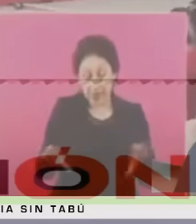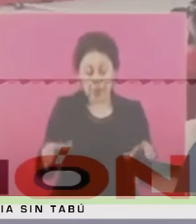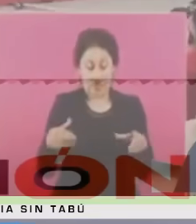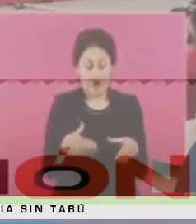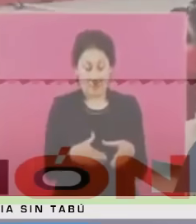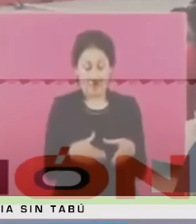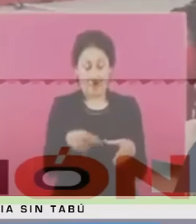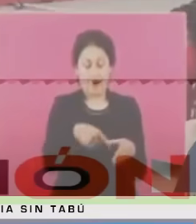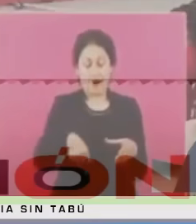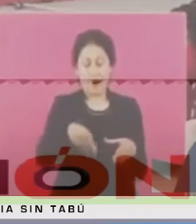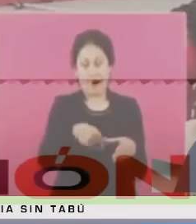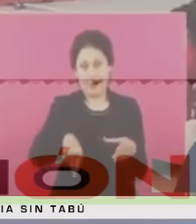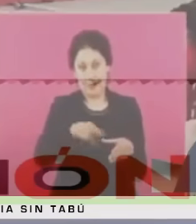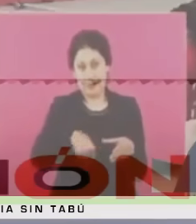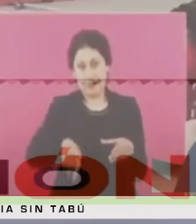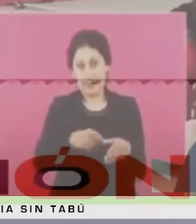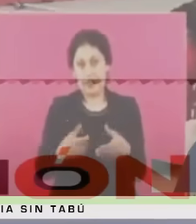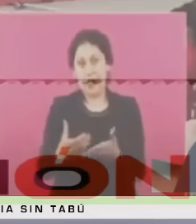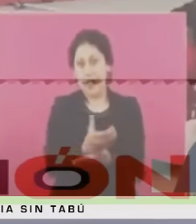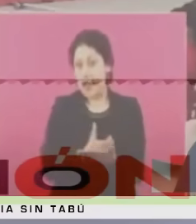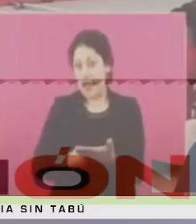enemigos, habla de sus adversarios.